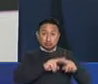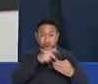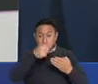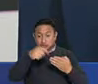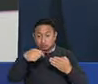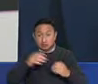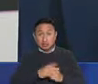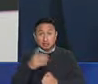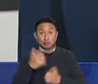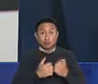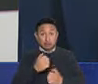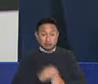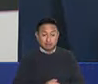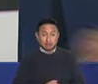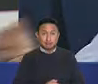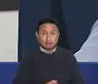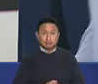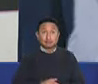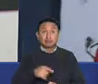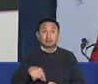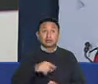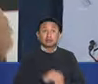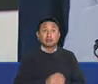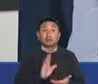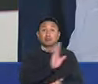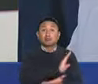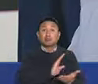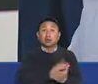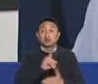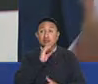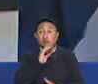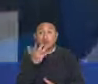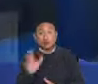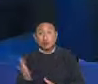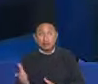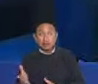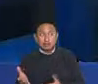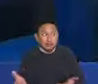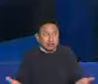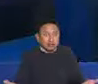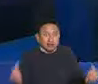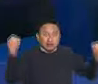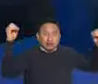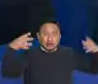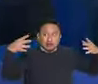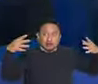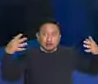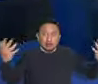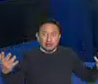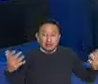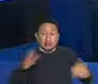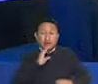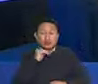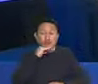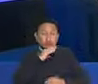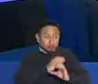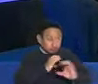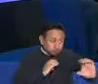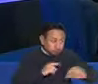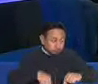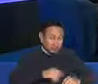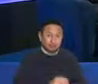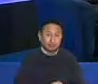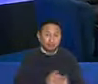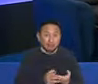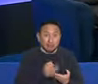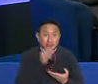enfrentar ese problema. No puede ser que 60%. los barrios no tengan agua, carecen de servicios básicos, no tengan alcantarillado. En parroquias